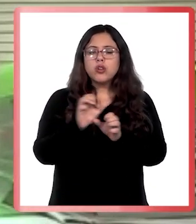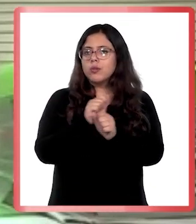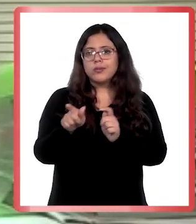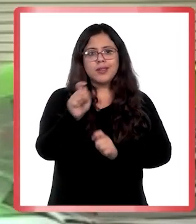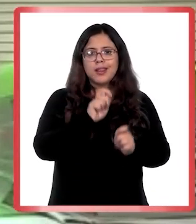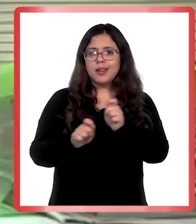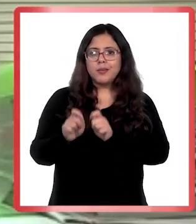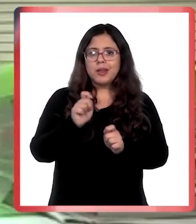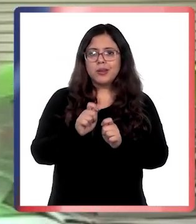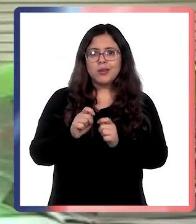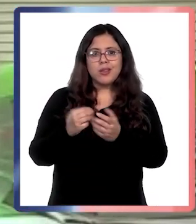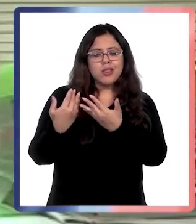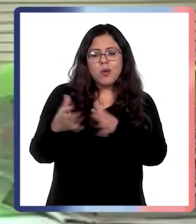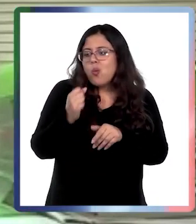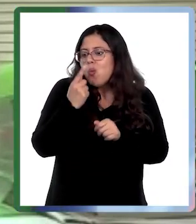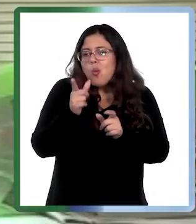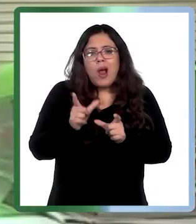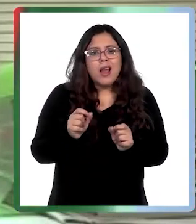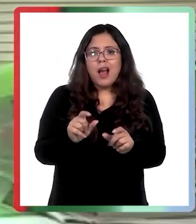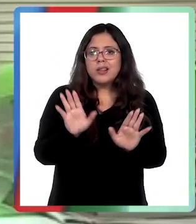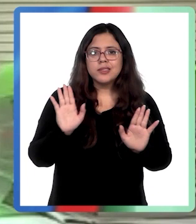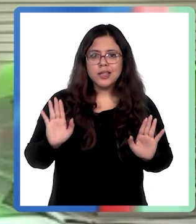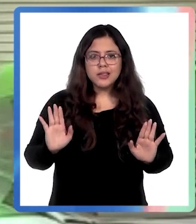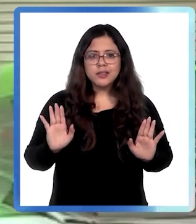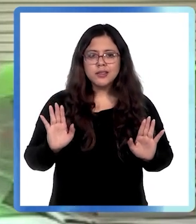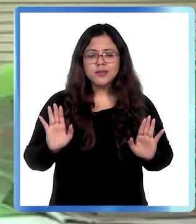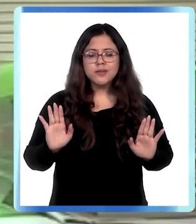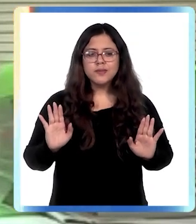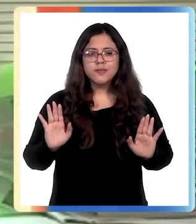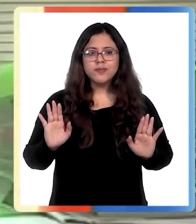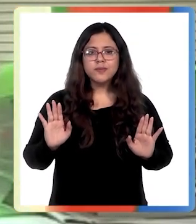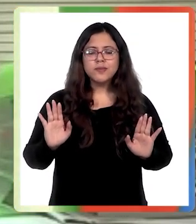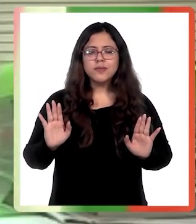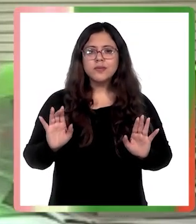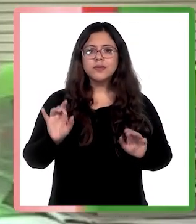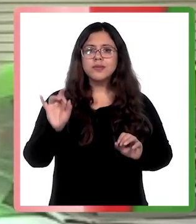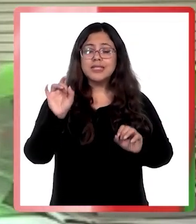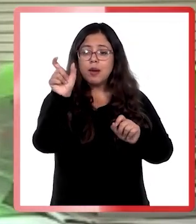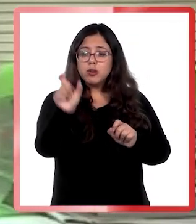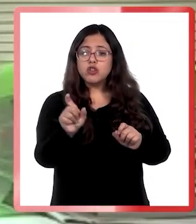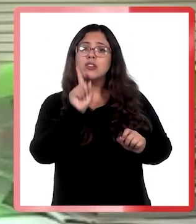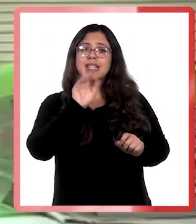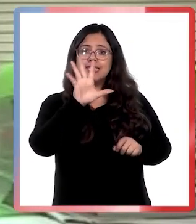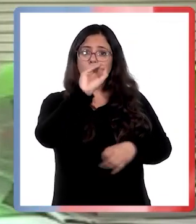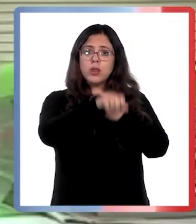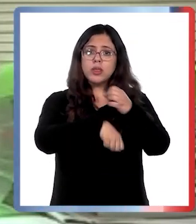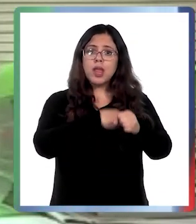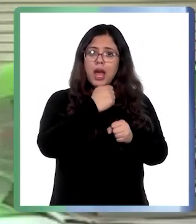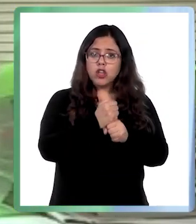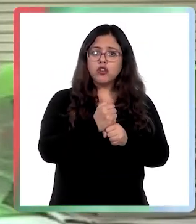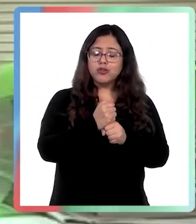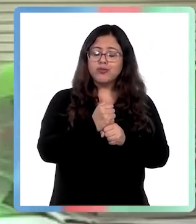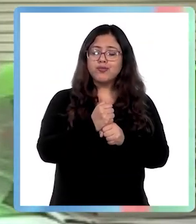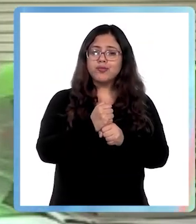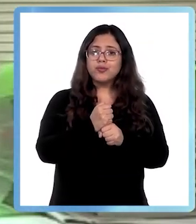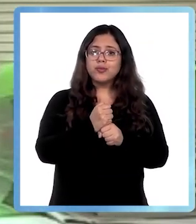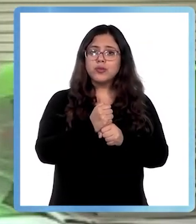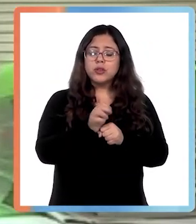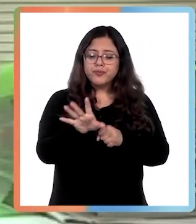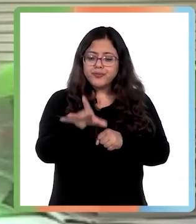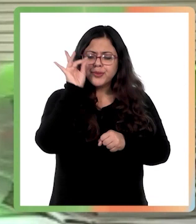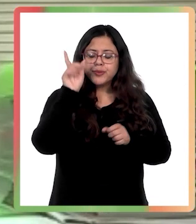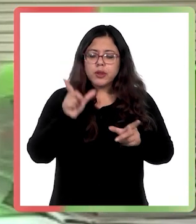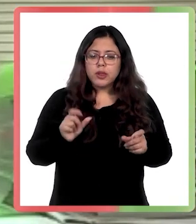mismo qué tipo de cáncer tenga. Pero si un paciente tiene 50 años, ¿sí?, y le encontramos un cáncer de